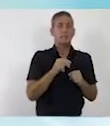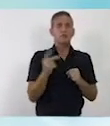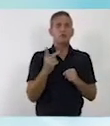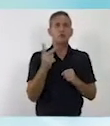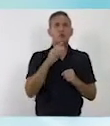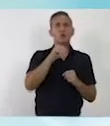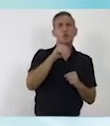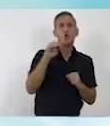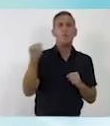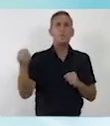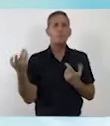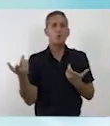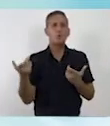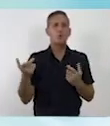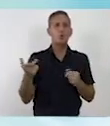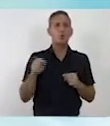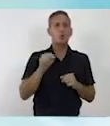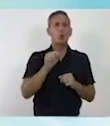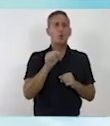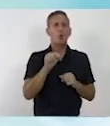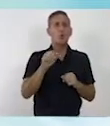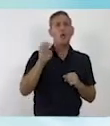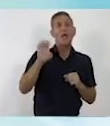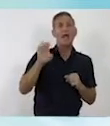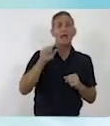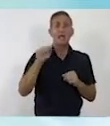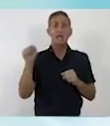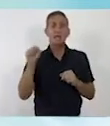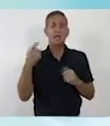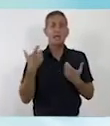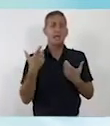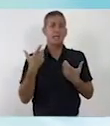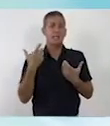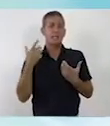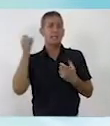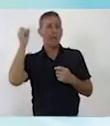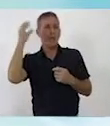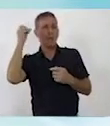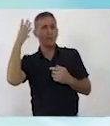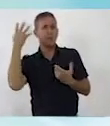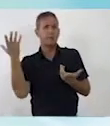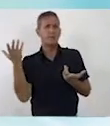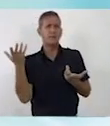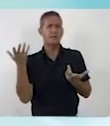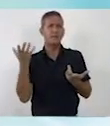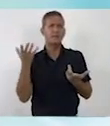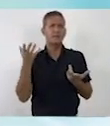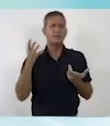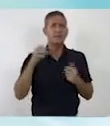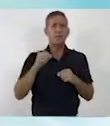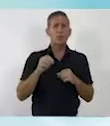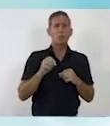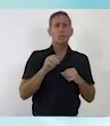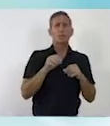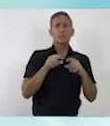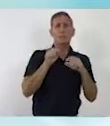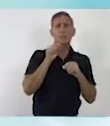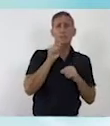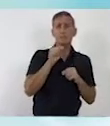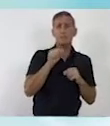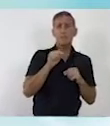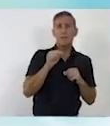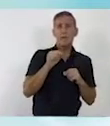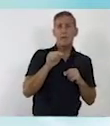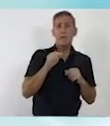cloruro de hidrógeno. Ecuación debidamente ajustada y experimentalmente, ¿qué se determinó? Que bajo condiciones